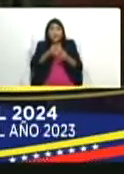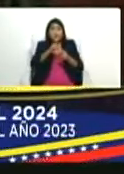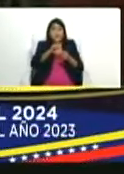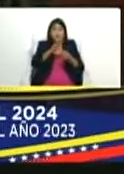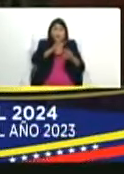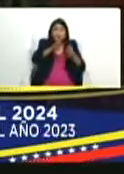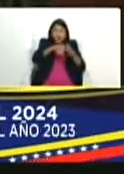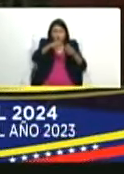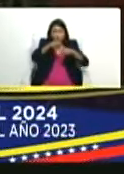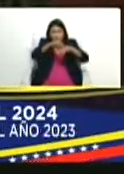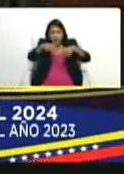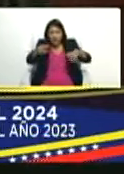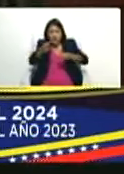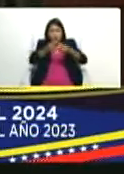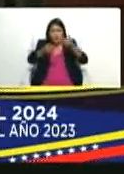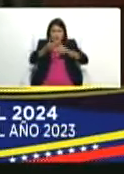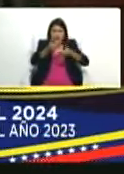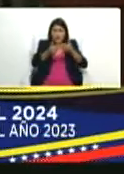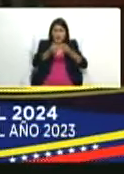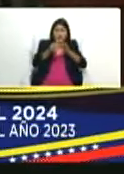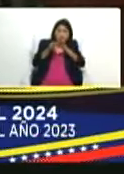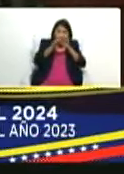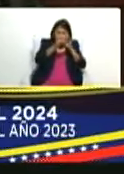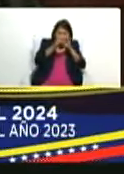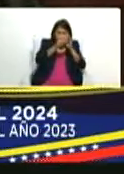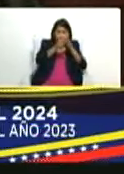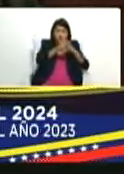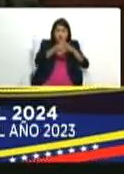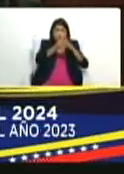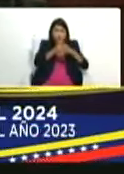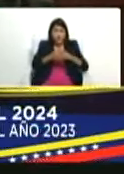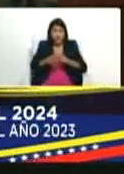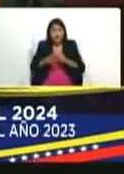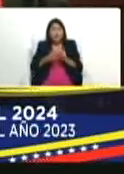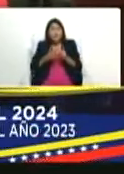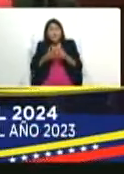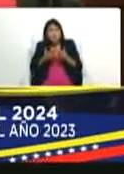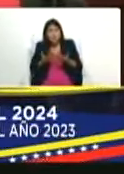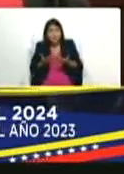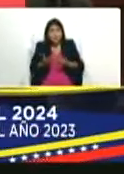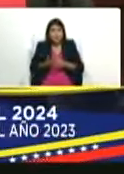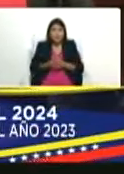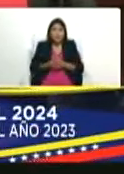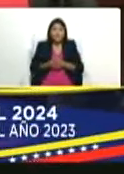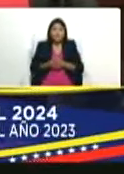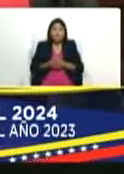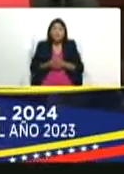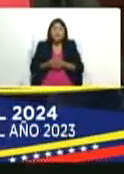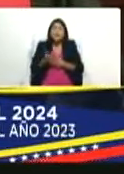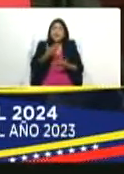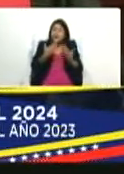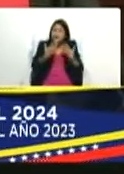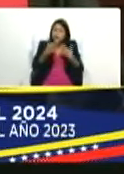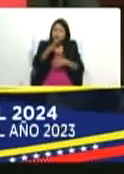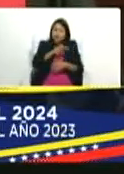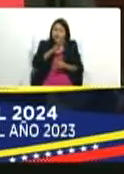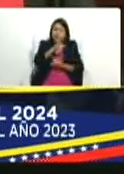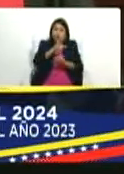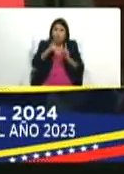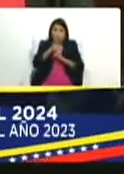económica la dependencia era absoluta y era determinante en las relaciones sociales y